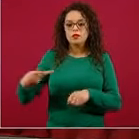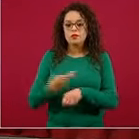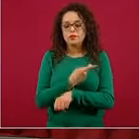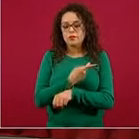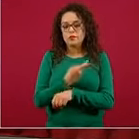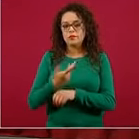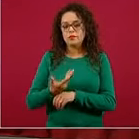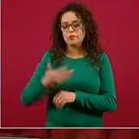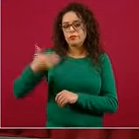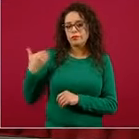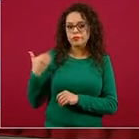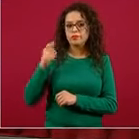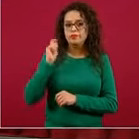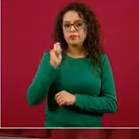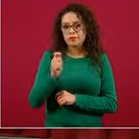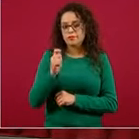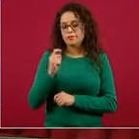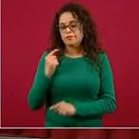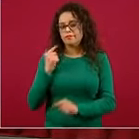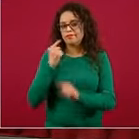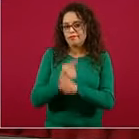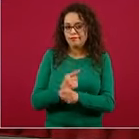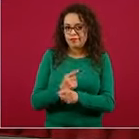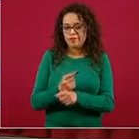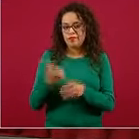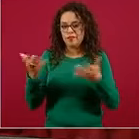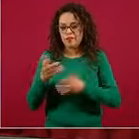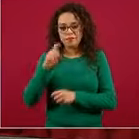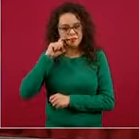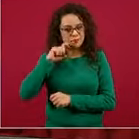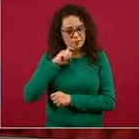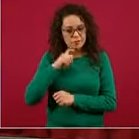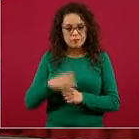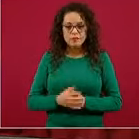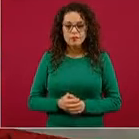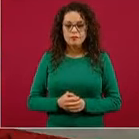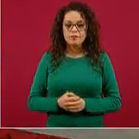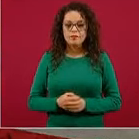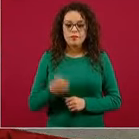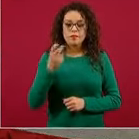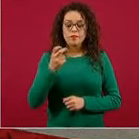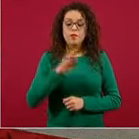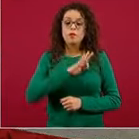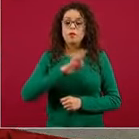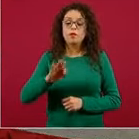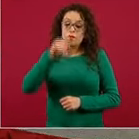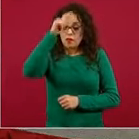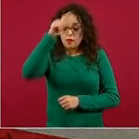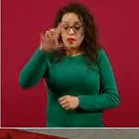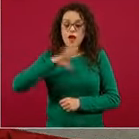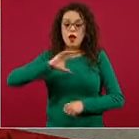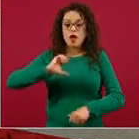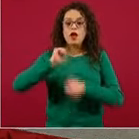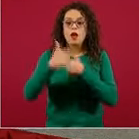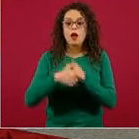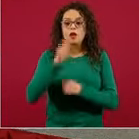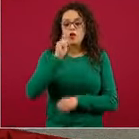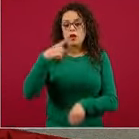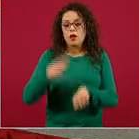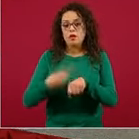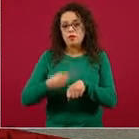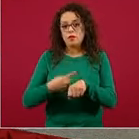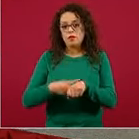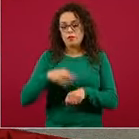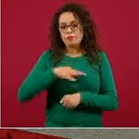violación, como por ejemplo, y se destaca, el contagio de alguna enfermedad infectocontagiosa por esta